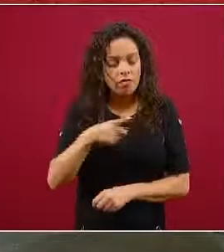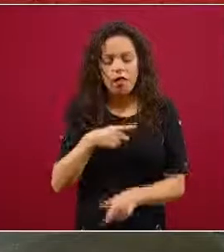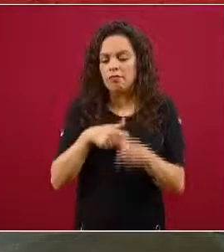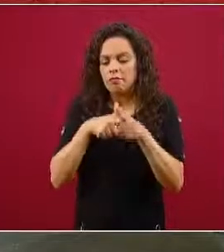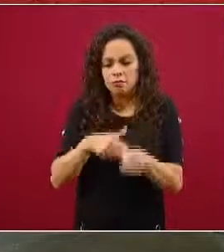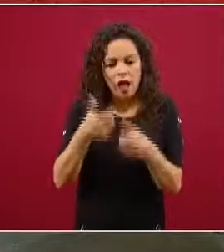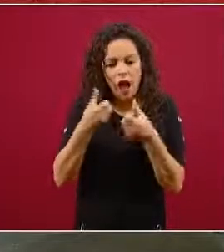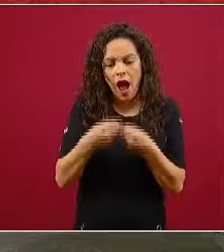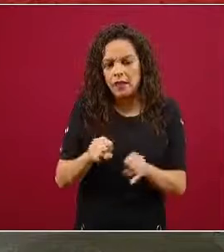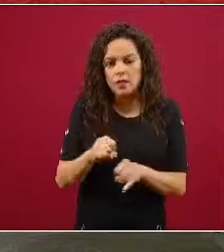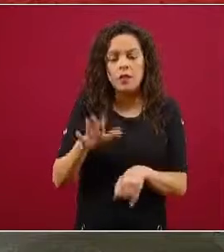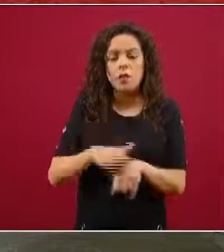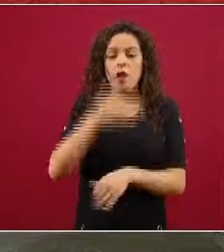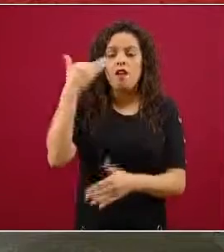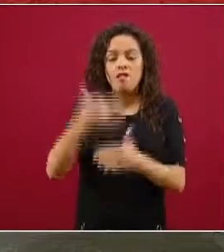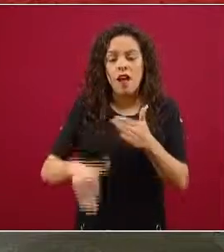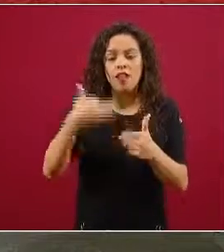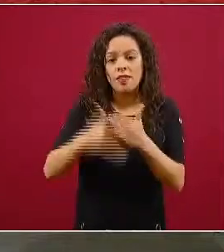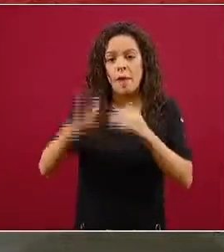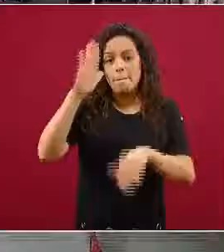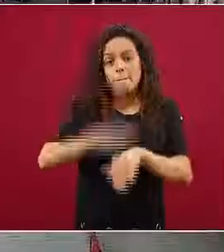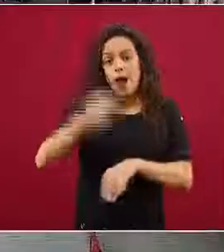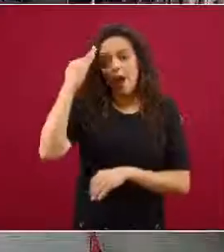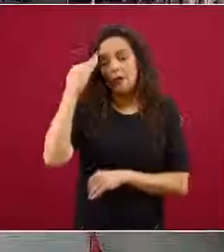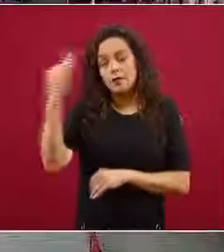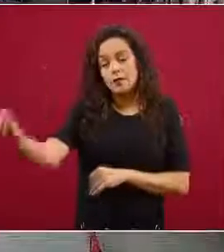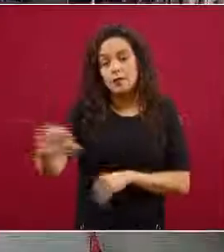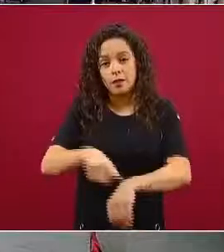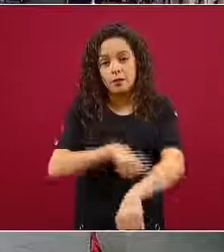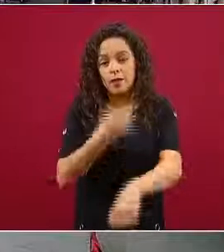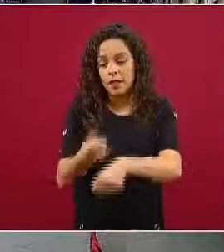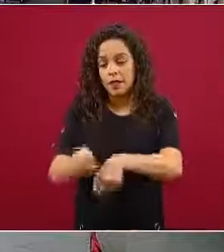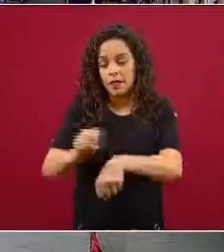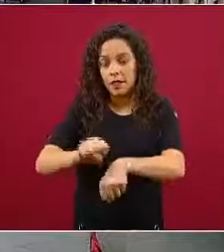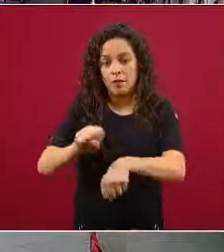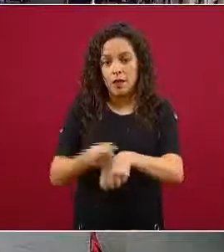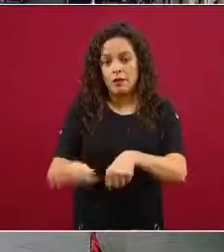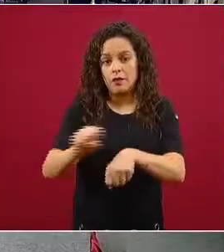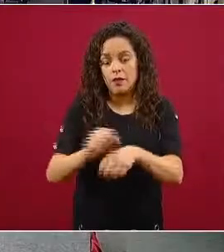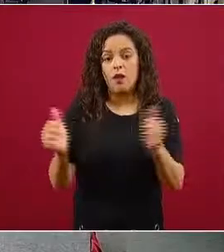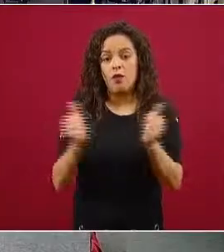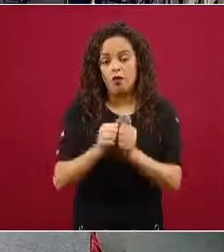muchas semanas de epidemia. Gracias. Fernanda Mendoza.